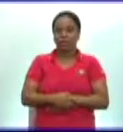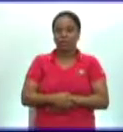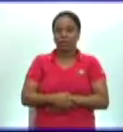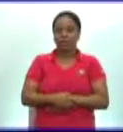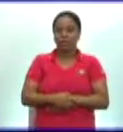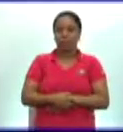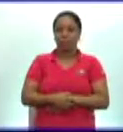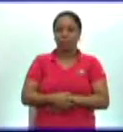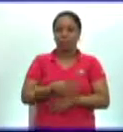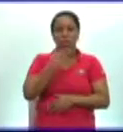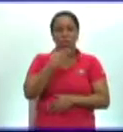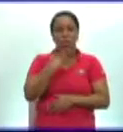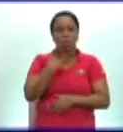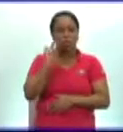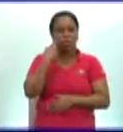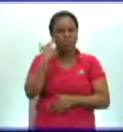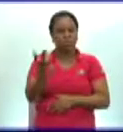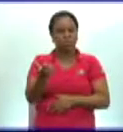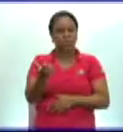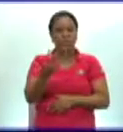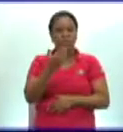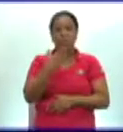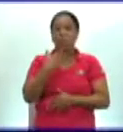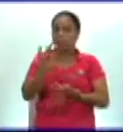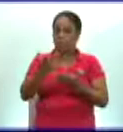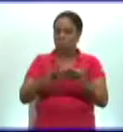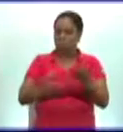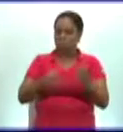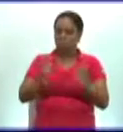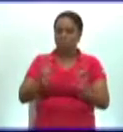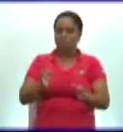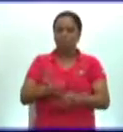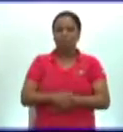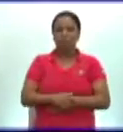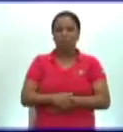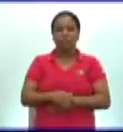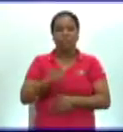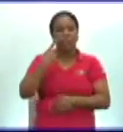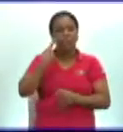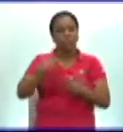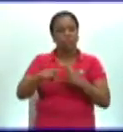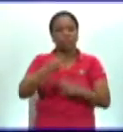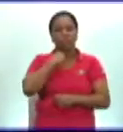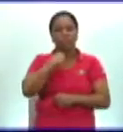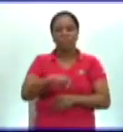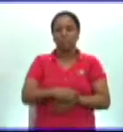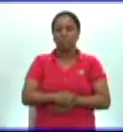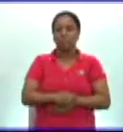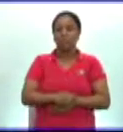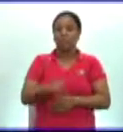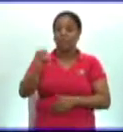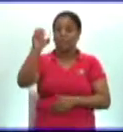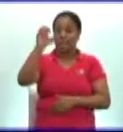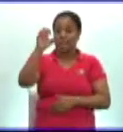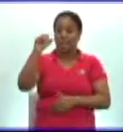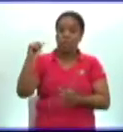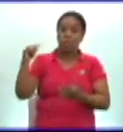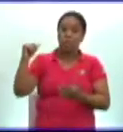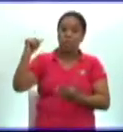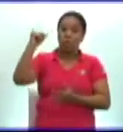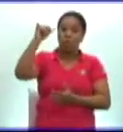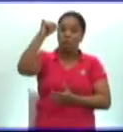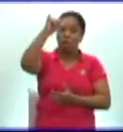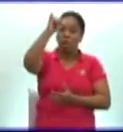se representaría? Como lo observan, ¿verdad? Vamos al último inciso. Un avión que se mueve en